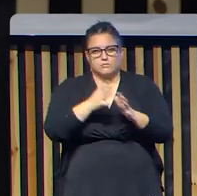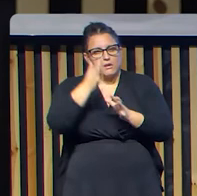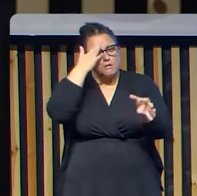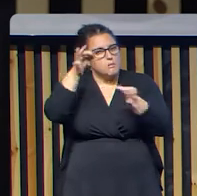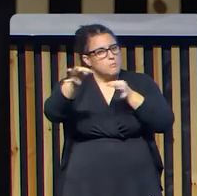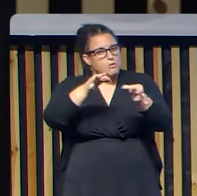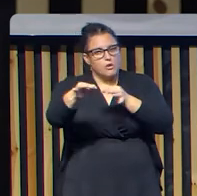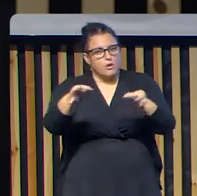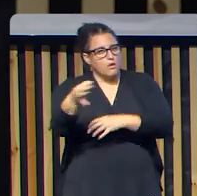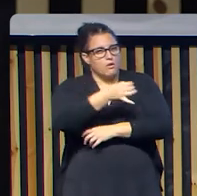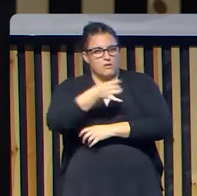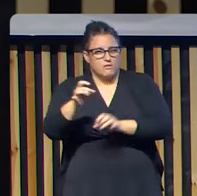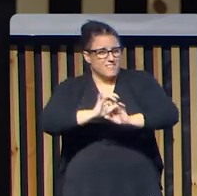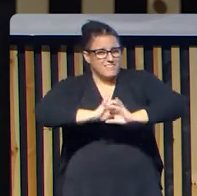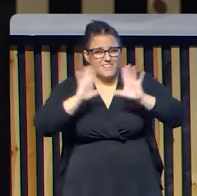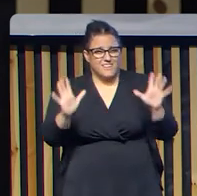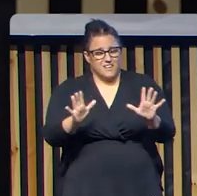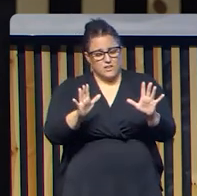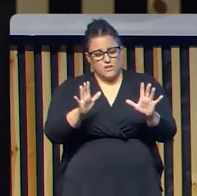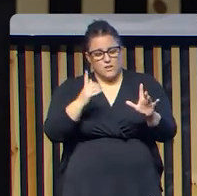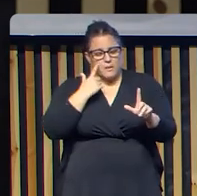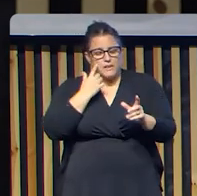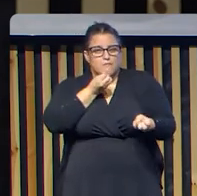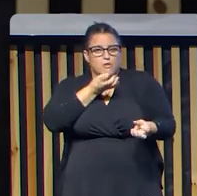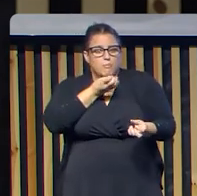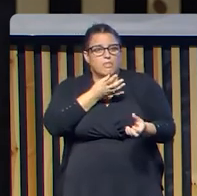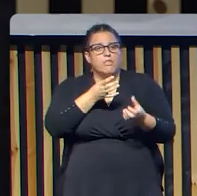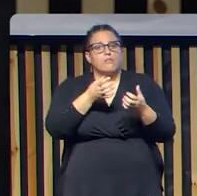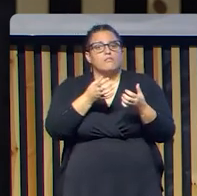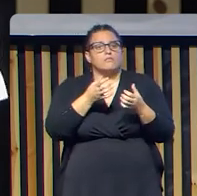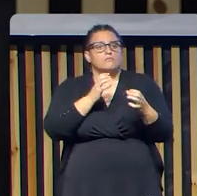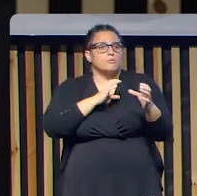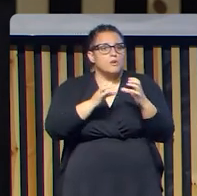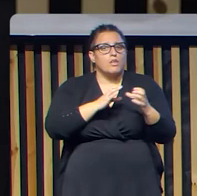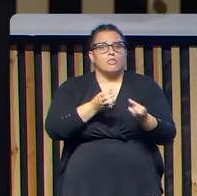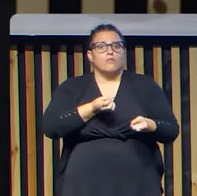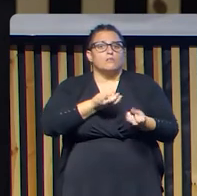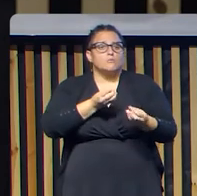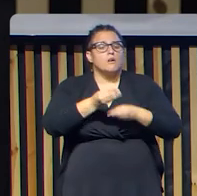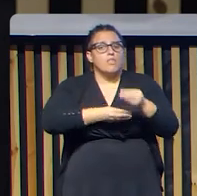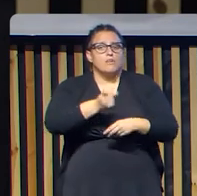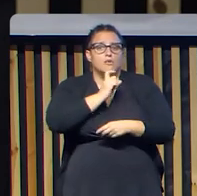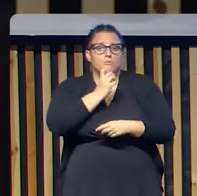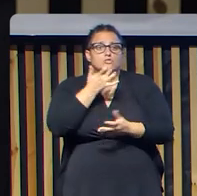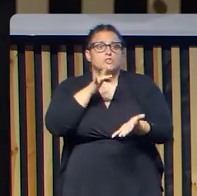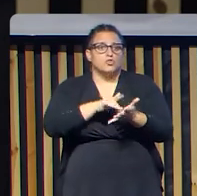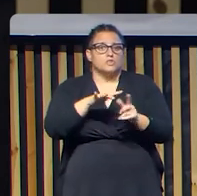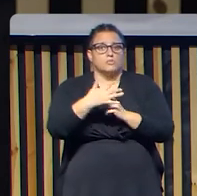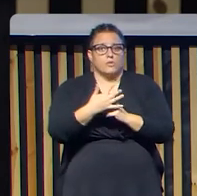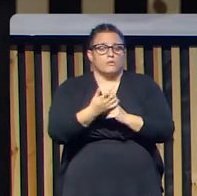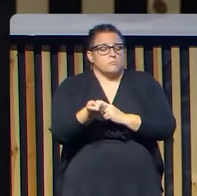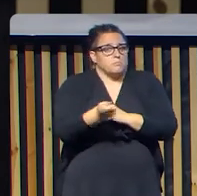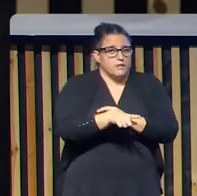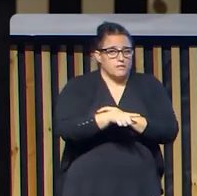establecido de cómo iba a funcionar la información en caso de que ocurrieron una tragedia de esas dimensiones